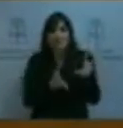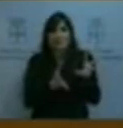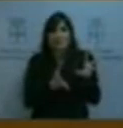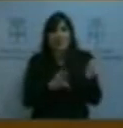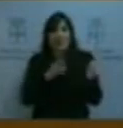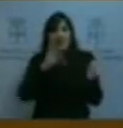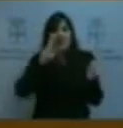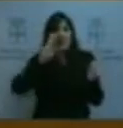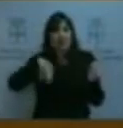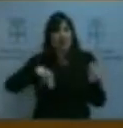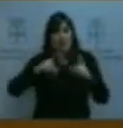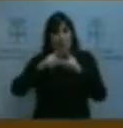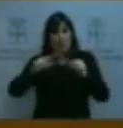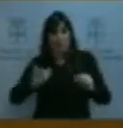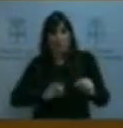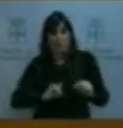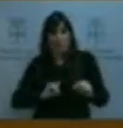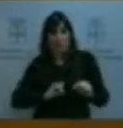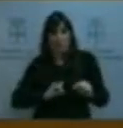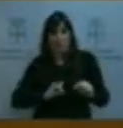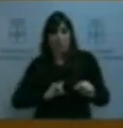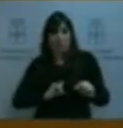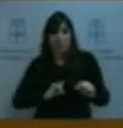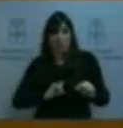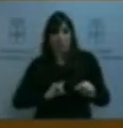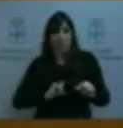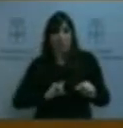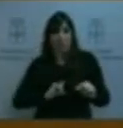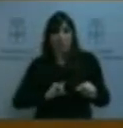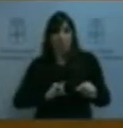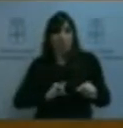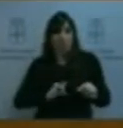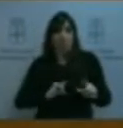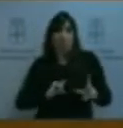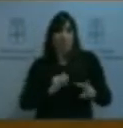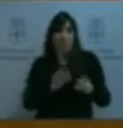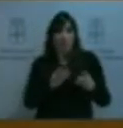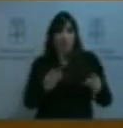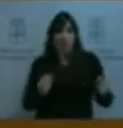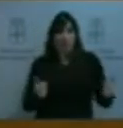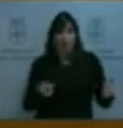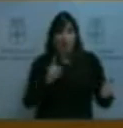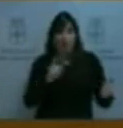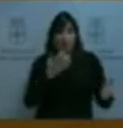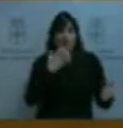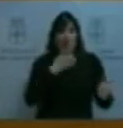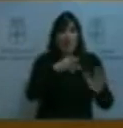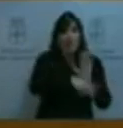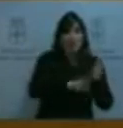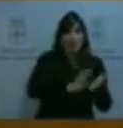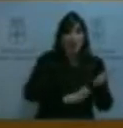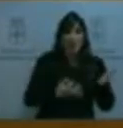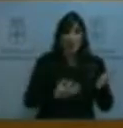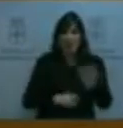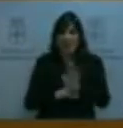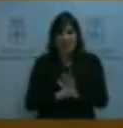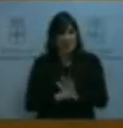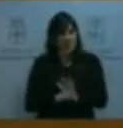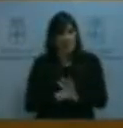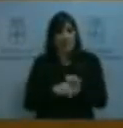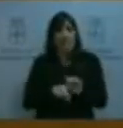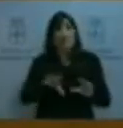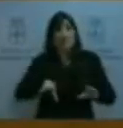perderse porque lo dijera un reglamento, tenía que ser la ley. Y en eso se admitió unánimemente y se incorporó al